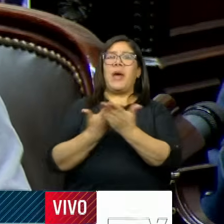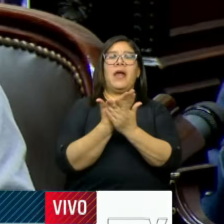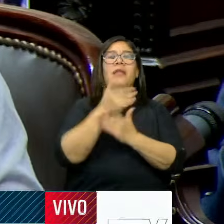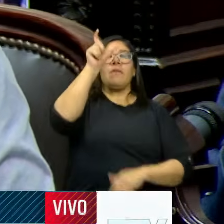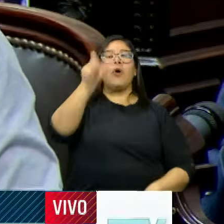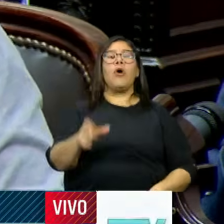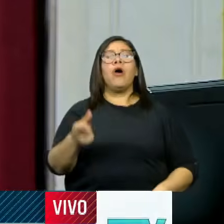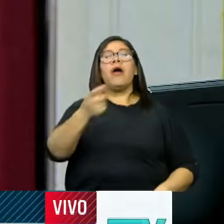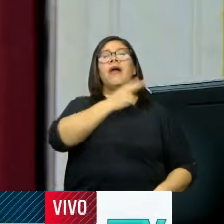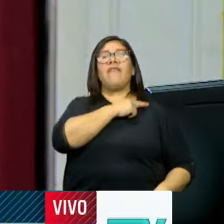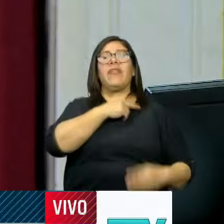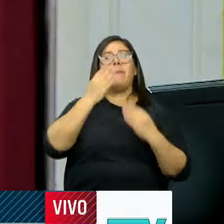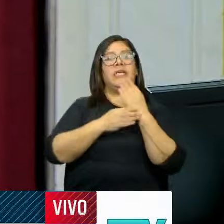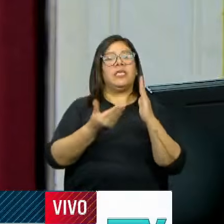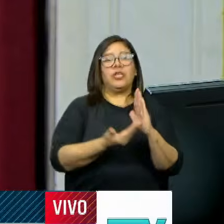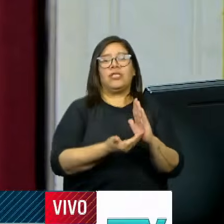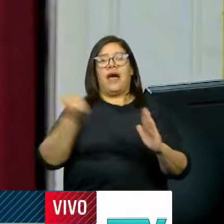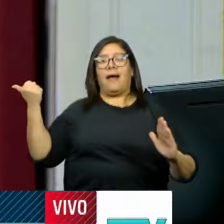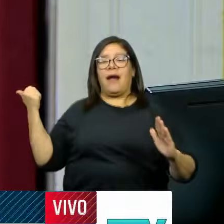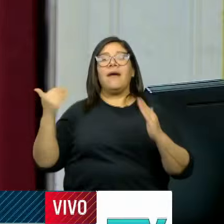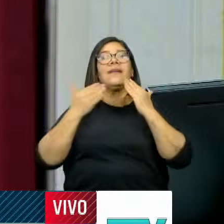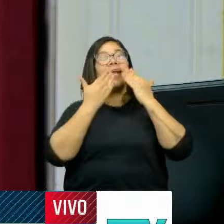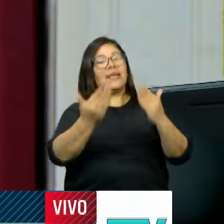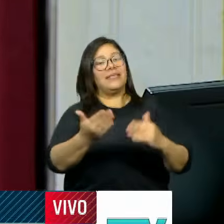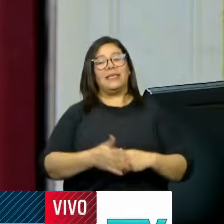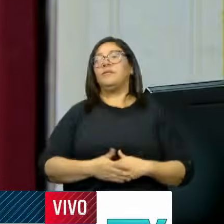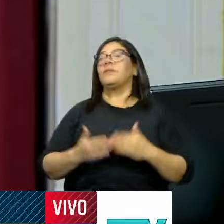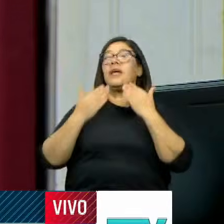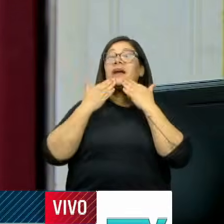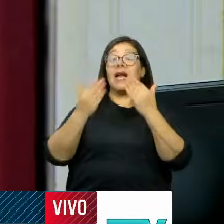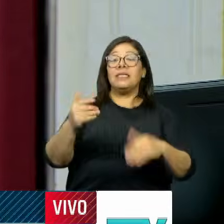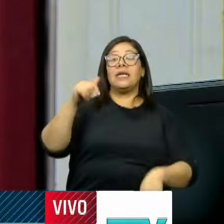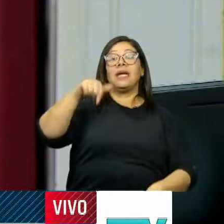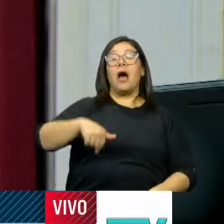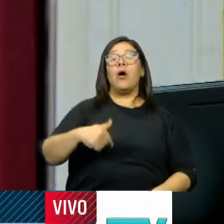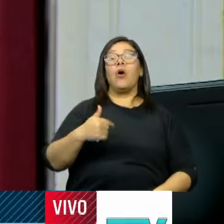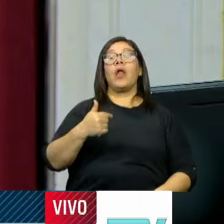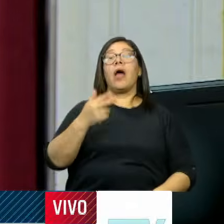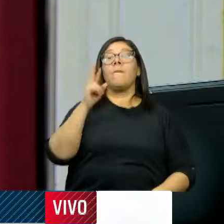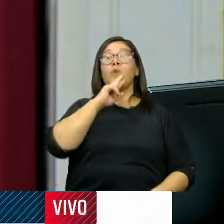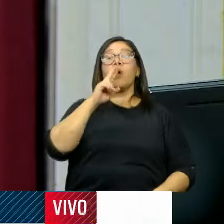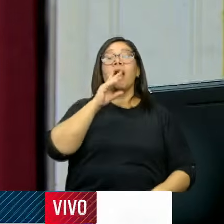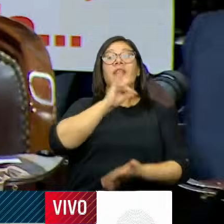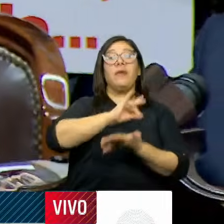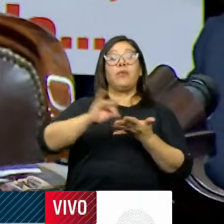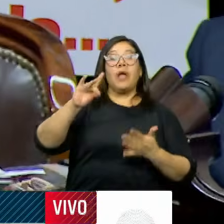Muchas gracias. Gracias, diputado. Tiene la palabra la diputada Marcela Pagano.